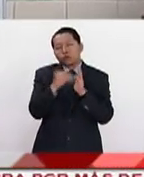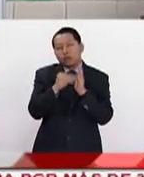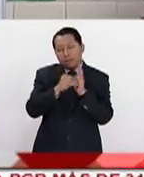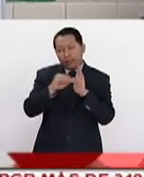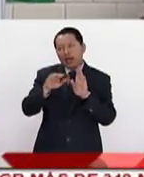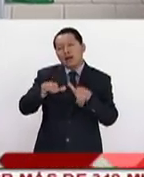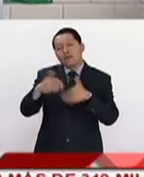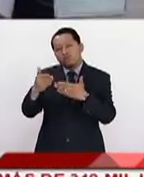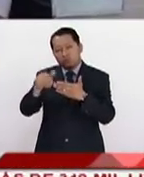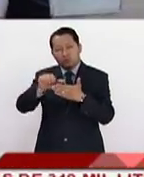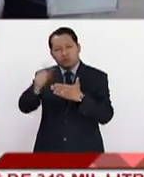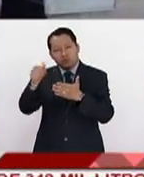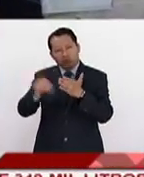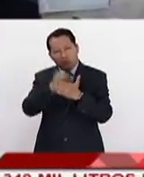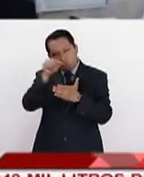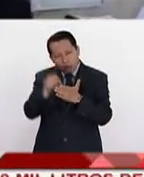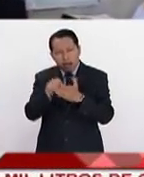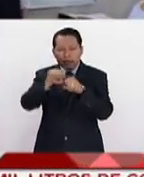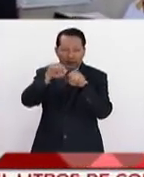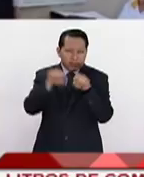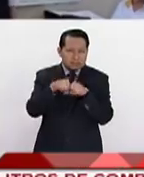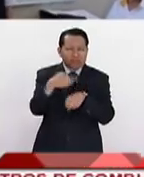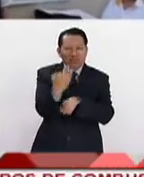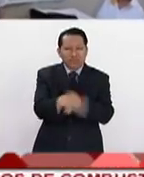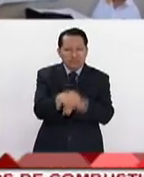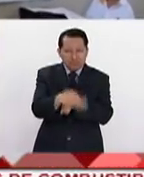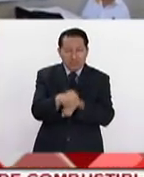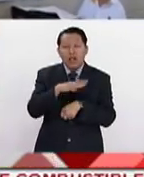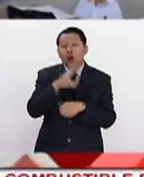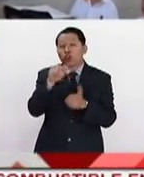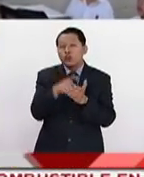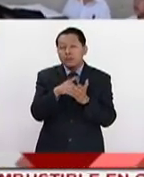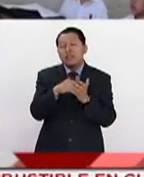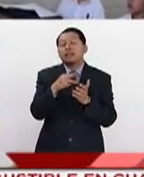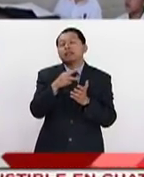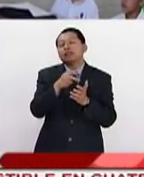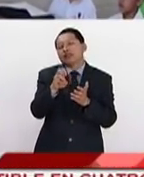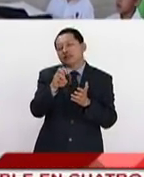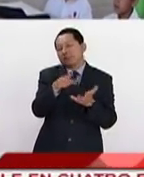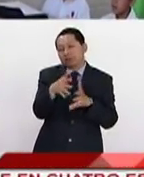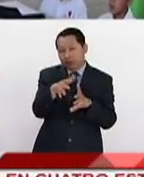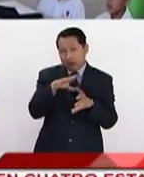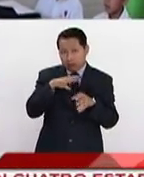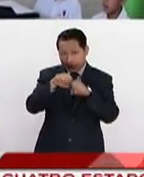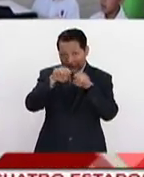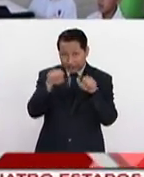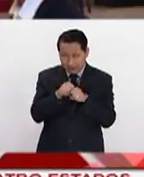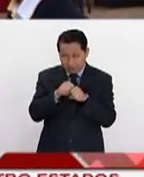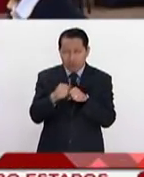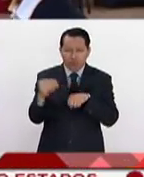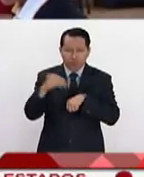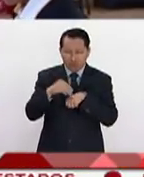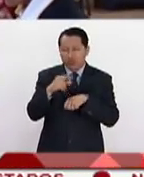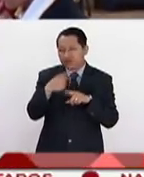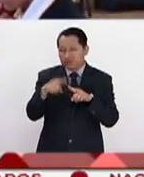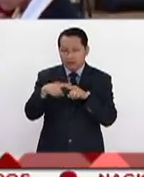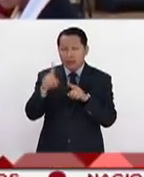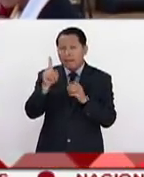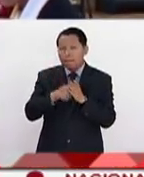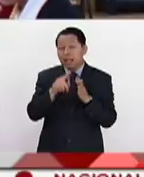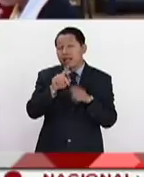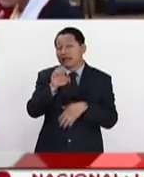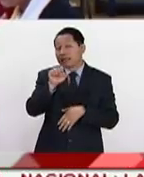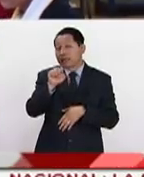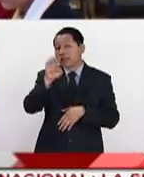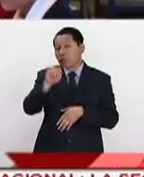aulas temporales. También dice que hay 3.868 aulas instaladas en los estados afectados, de las cuales